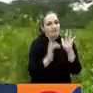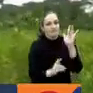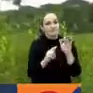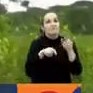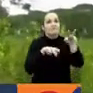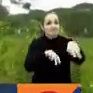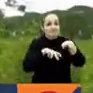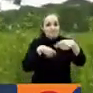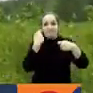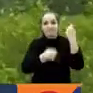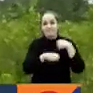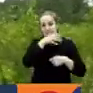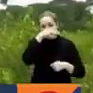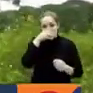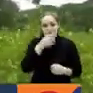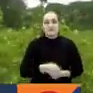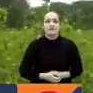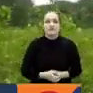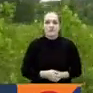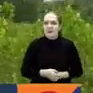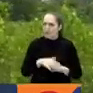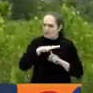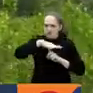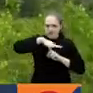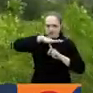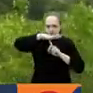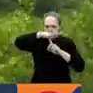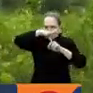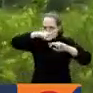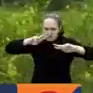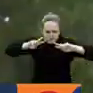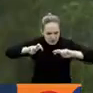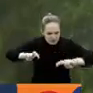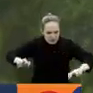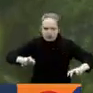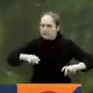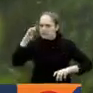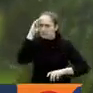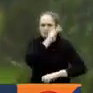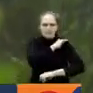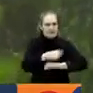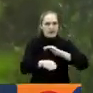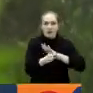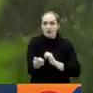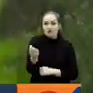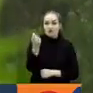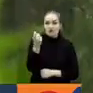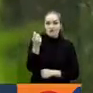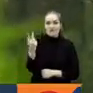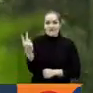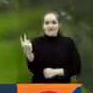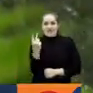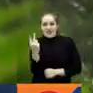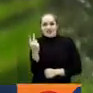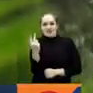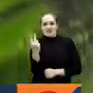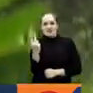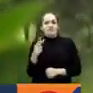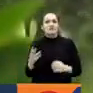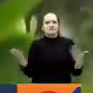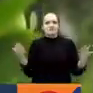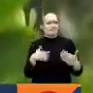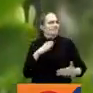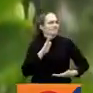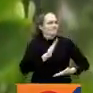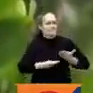fuerzas militares han confirmado que continuarán con las labores de erradicación en la zona. Desde el viernes, asociaciones campesinas han protestado por el inicio de operativos